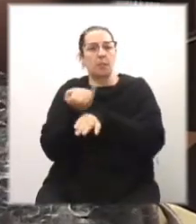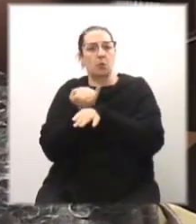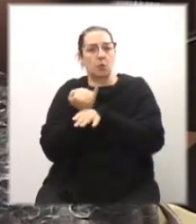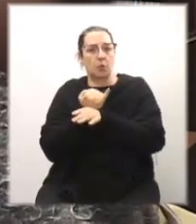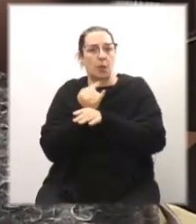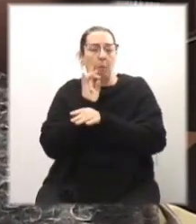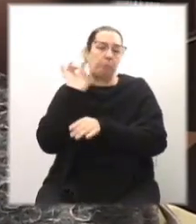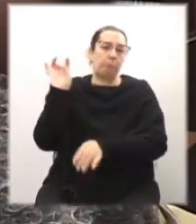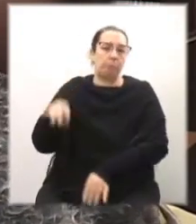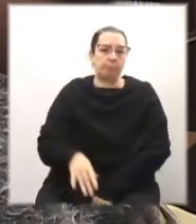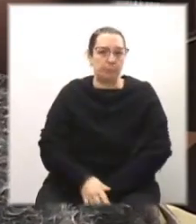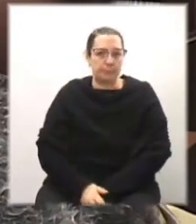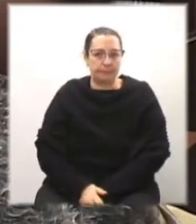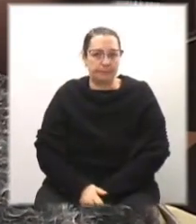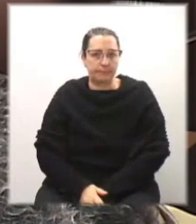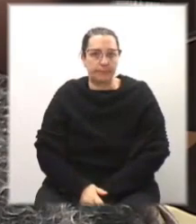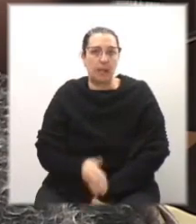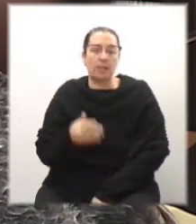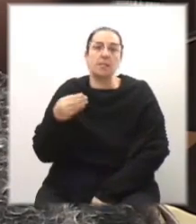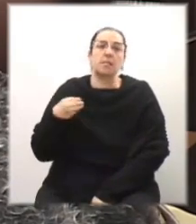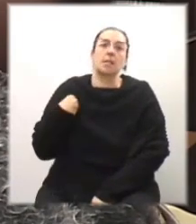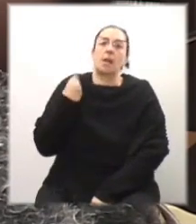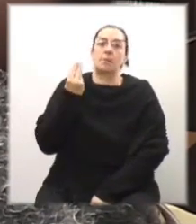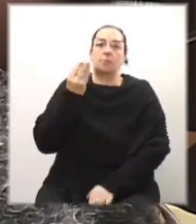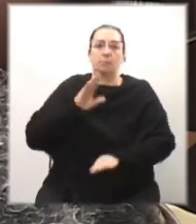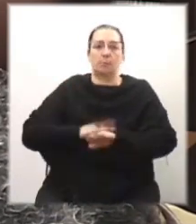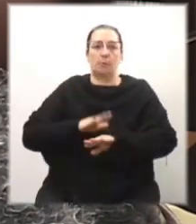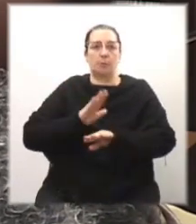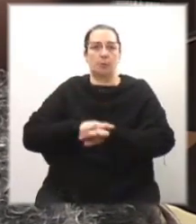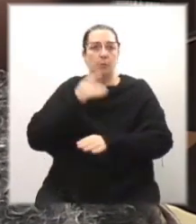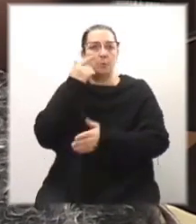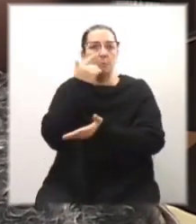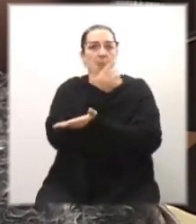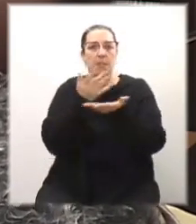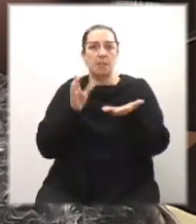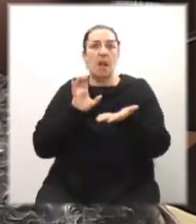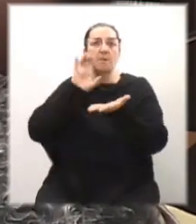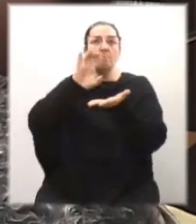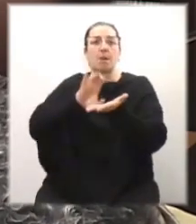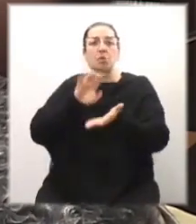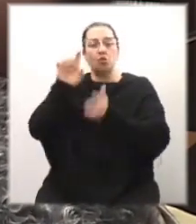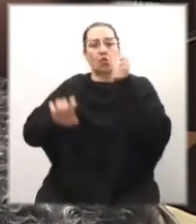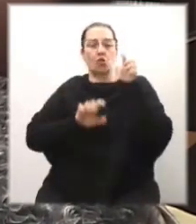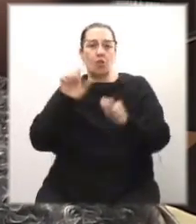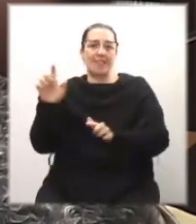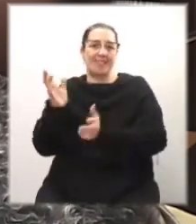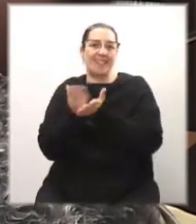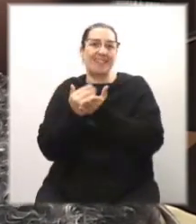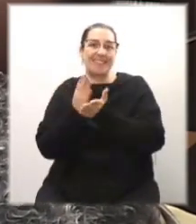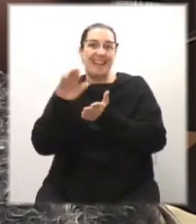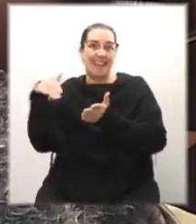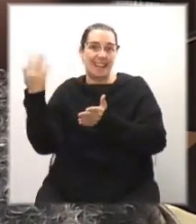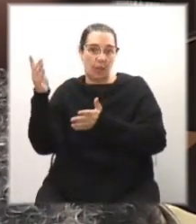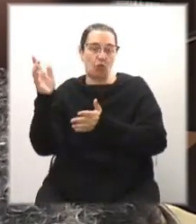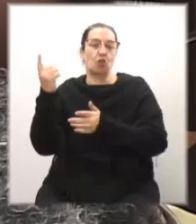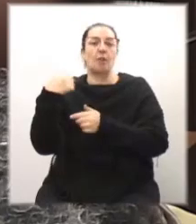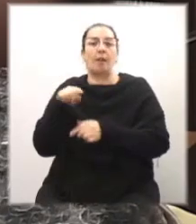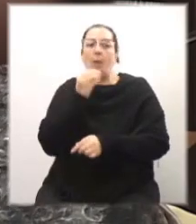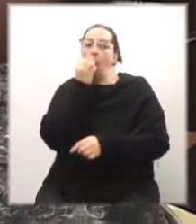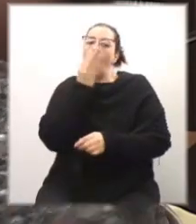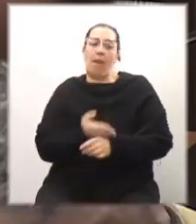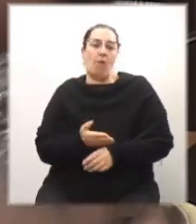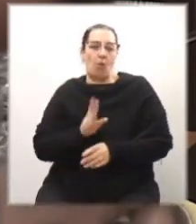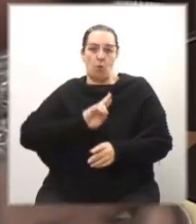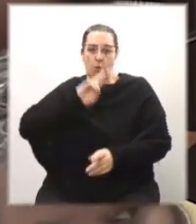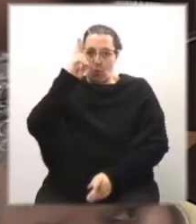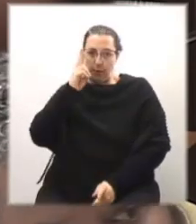son ignoradas, salvo cuando se trata de presentar a los inversores extranjeros las virtudes que tiene el país. A su